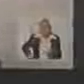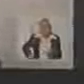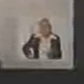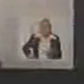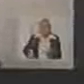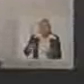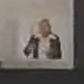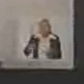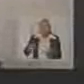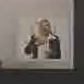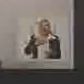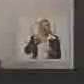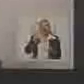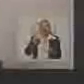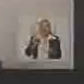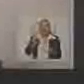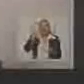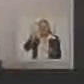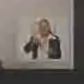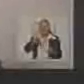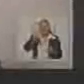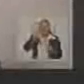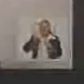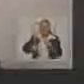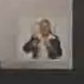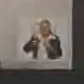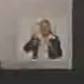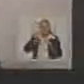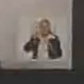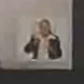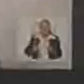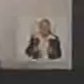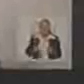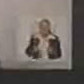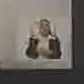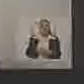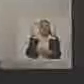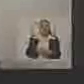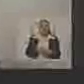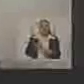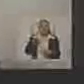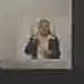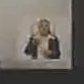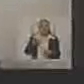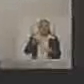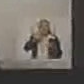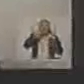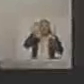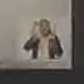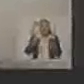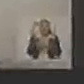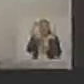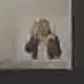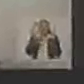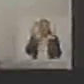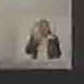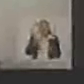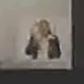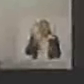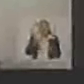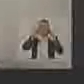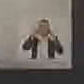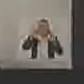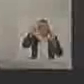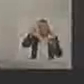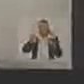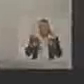sentido efectivo para combatir el desempleo. No únicamente diciéndote que voy a darte un empleo, sino capacitándote